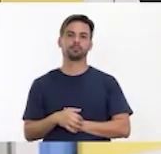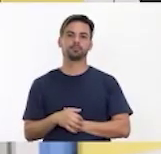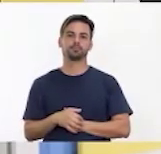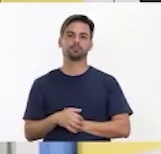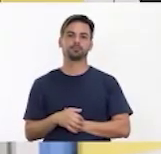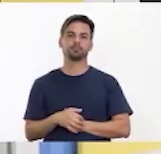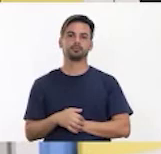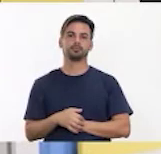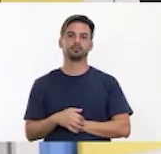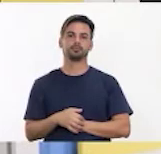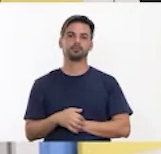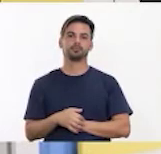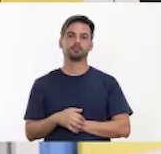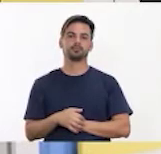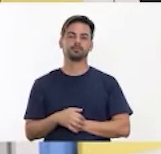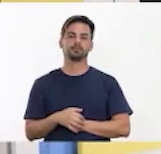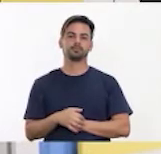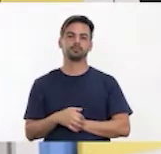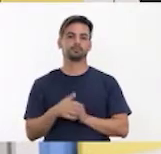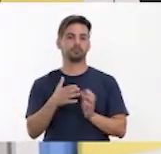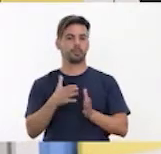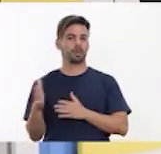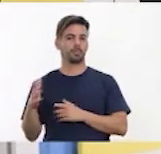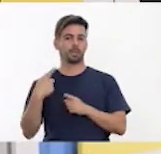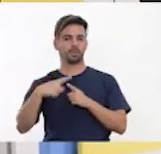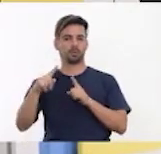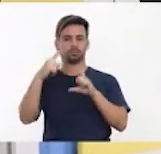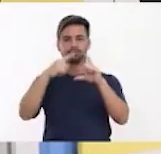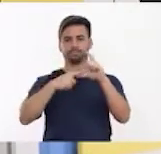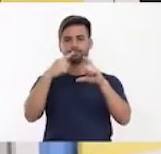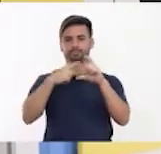El otro contenido a trabajar